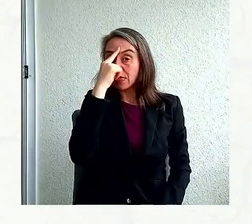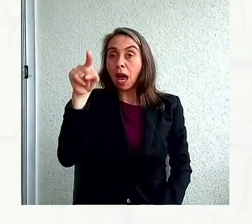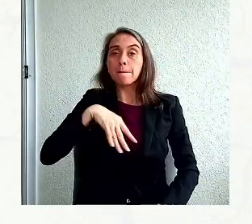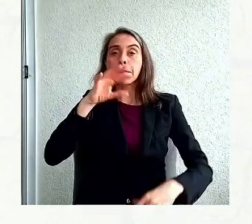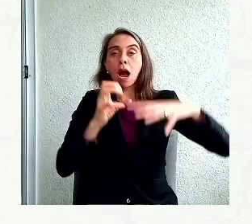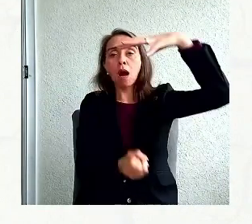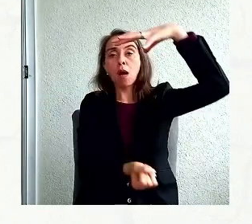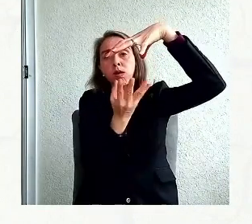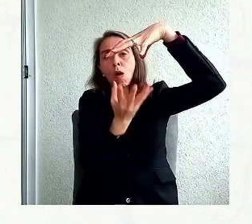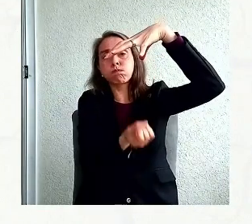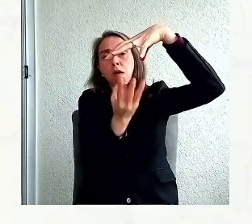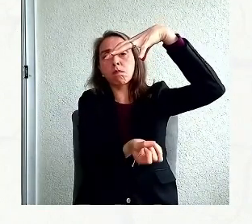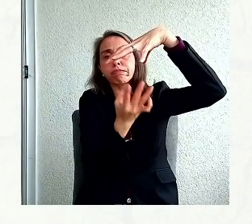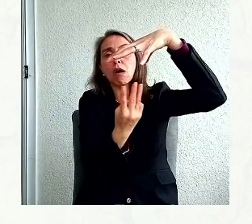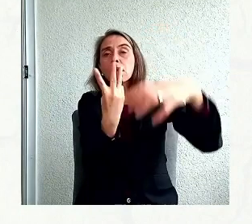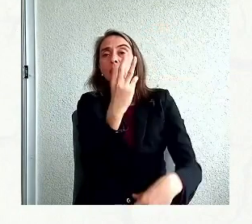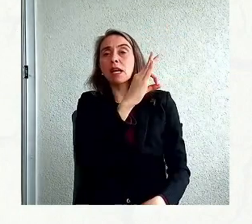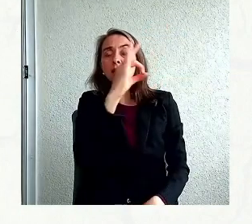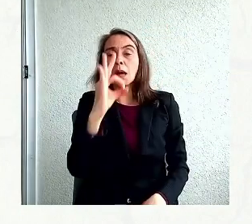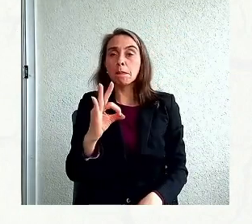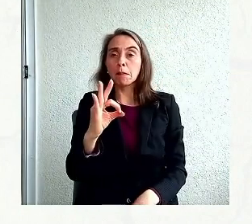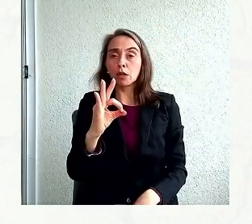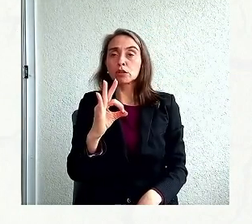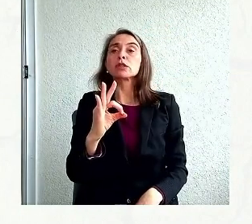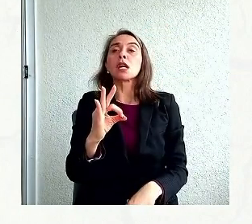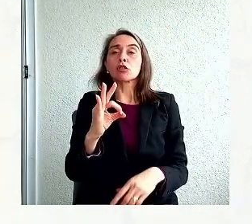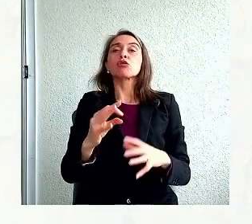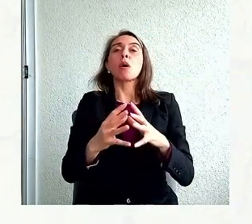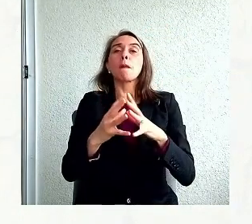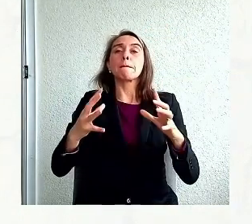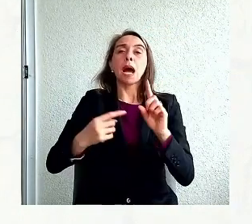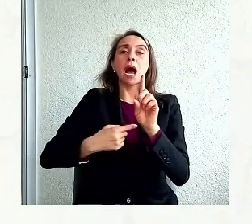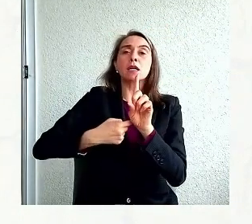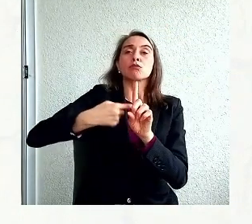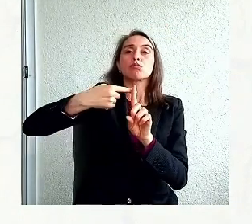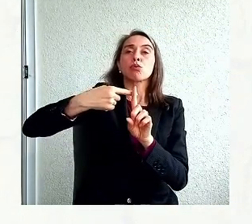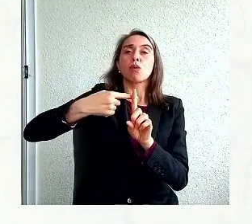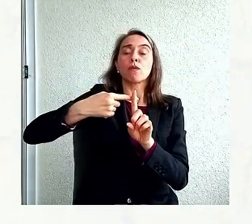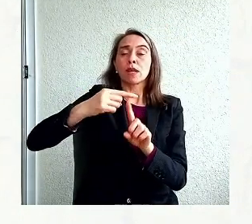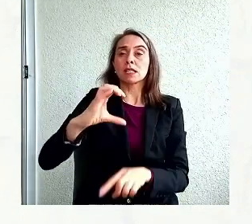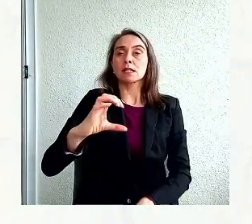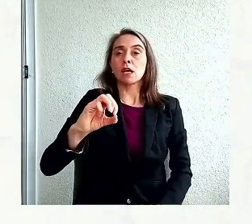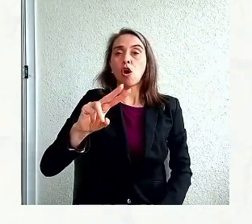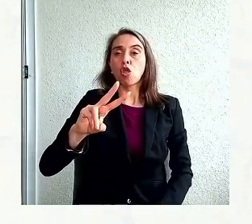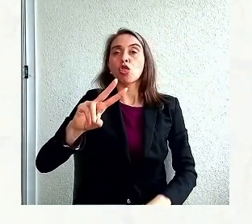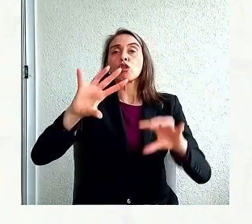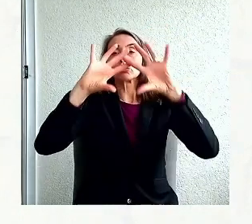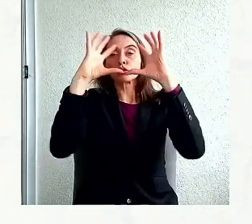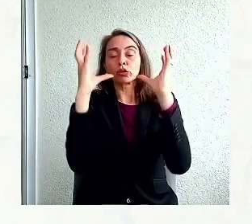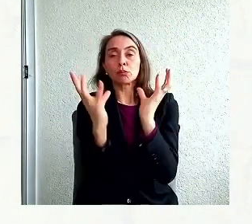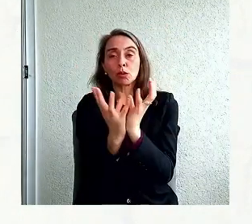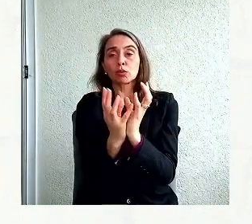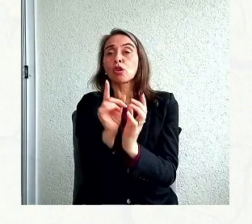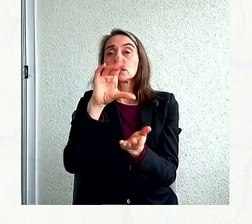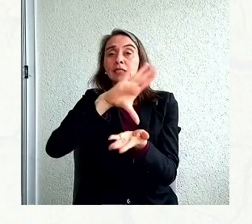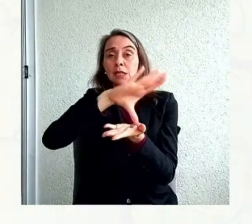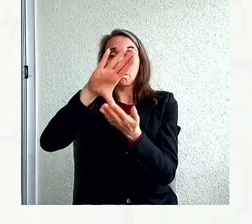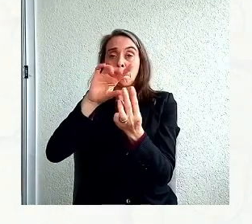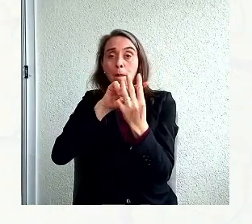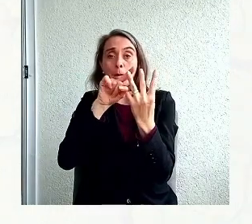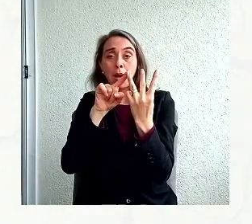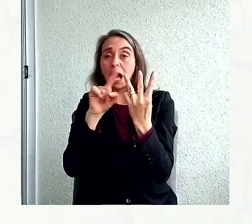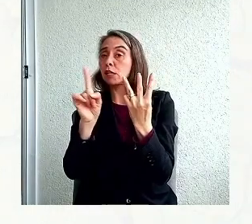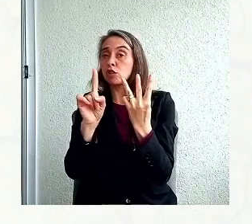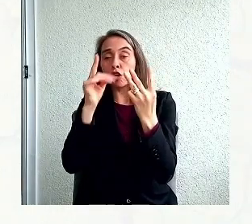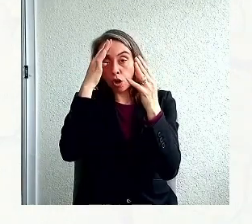CO2 atmosférico, si estos países no toman decisiones y se ponen, digamos, a reducir la producción de